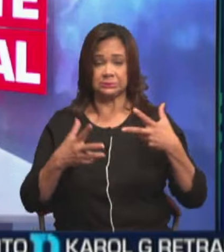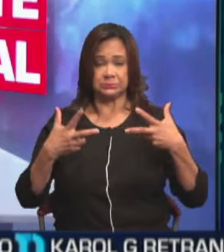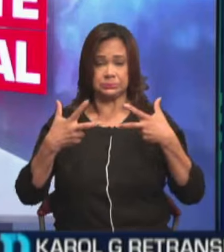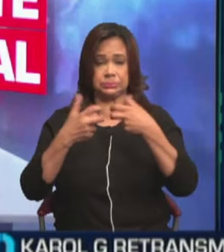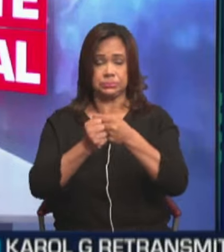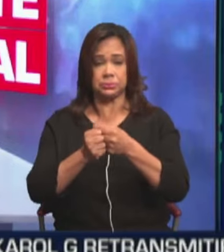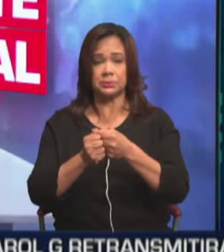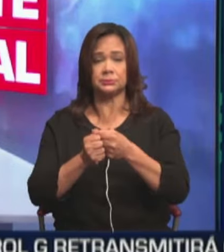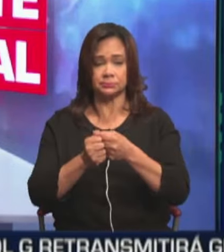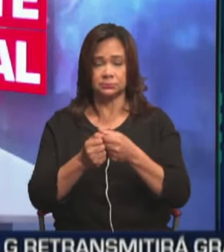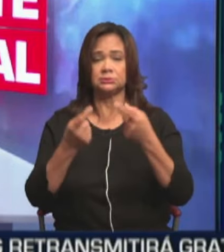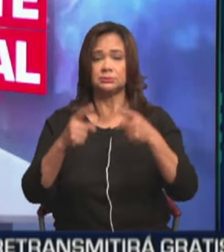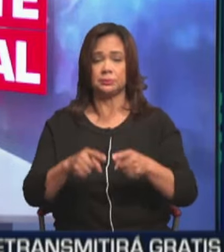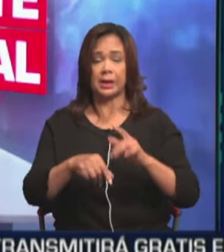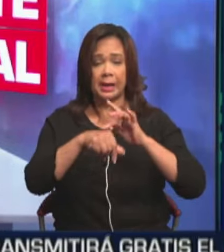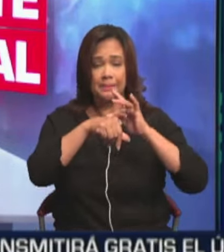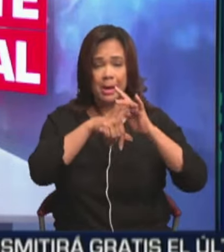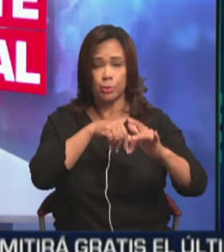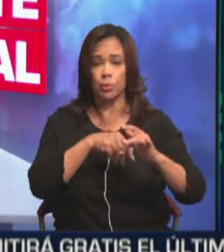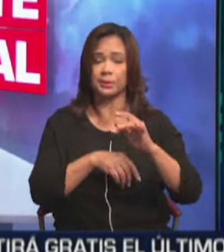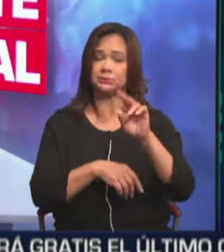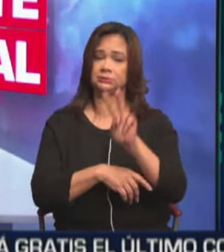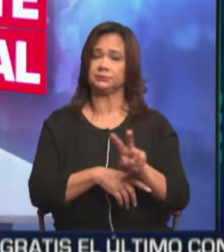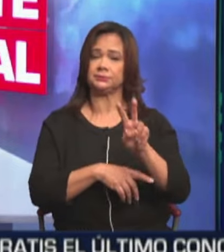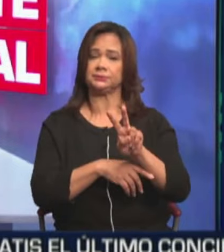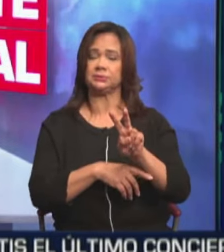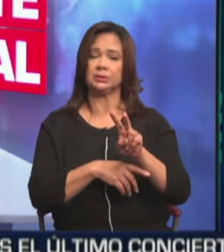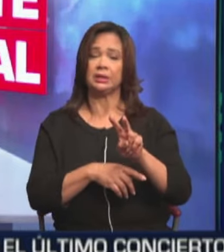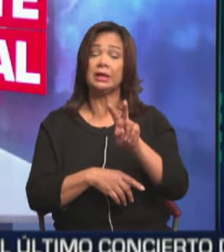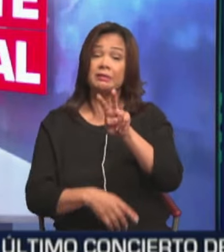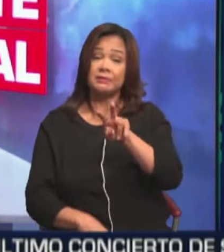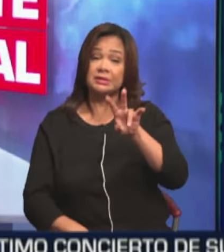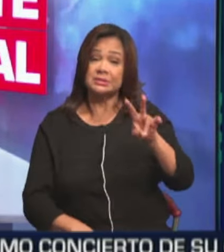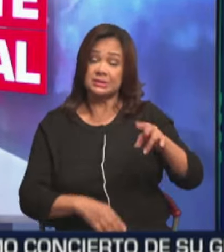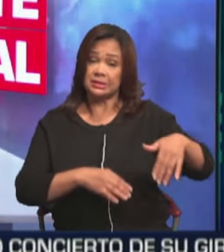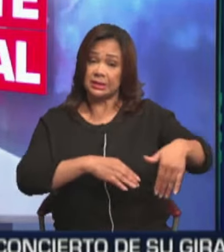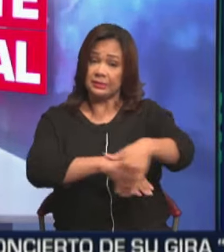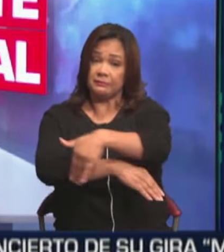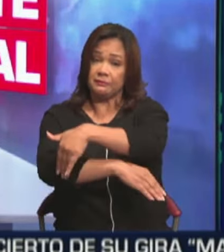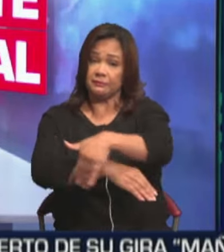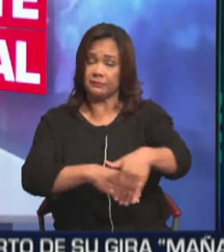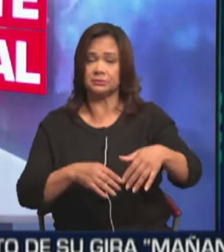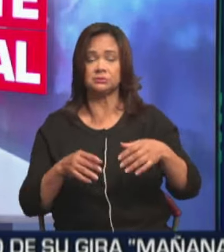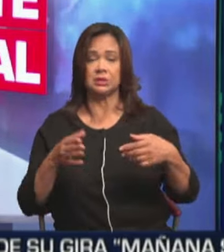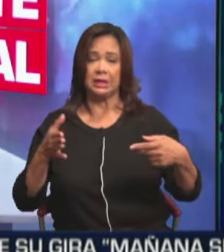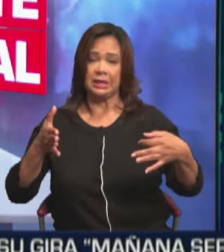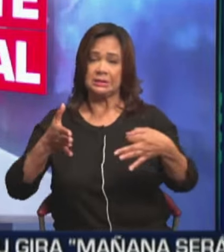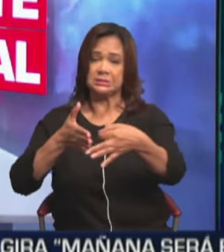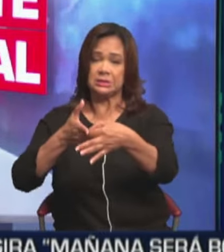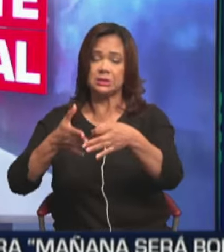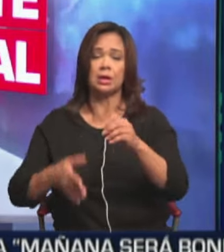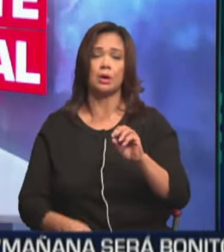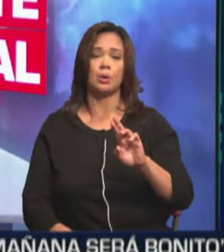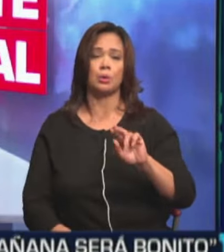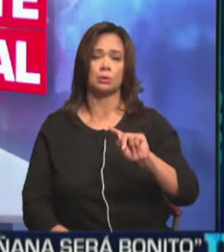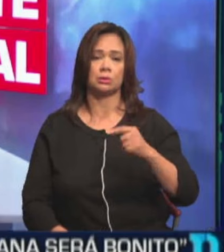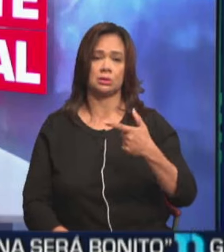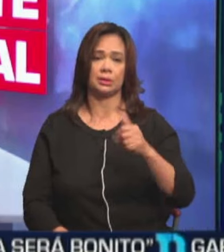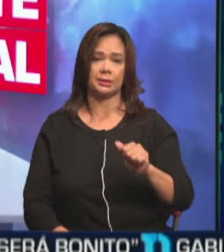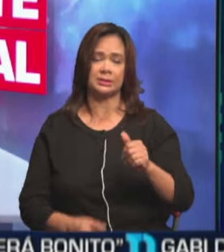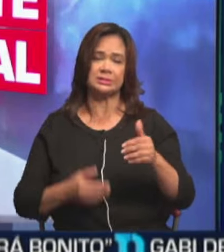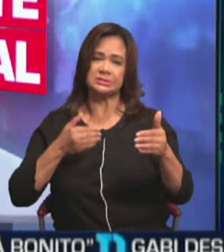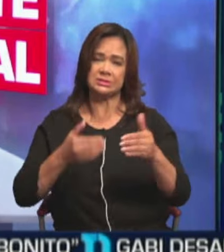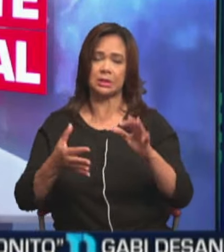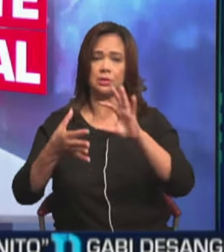tránsito ocurrido la madrugada de este viernes en la avenida 27 de febrero esquina Ortega y gazet próximo al centro